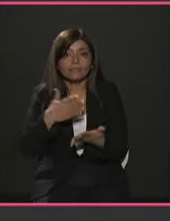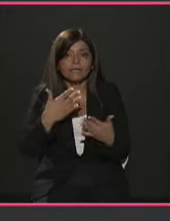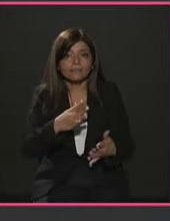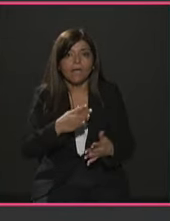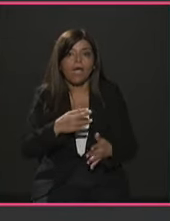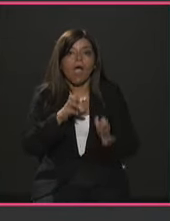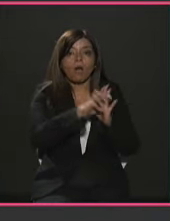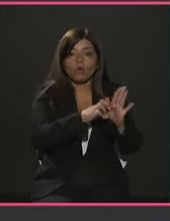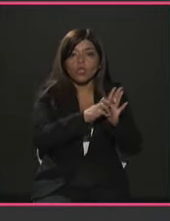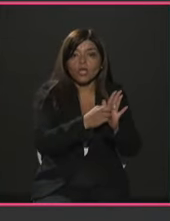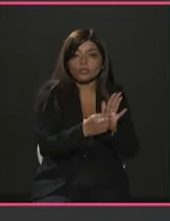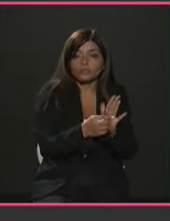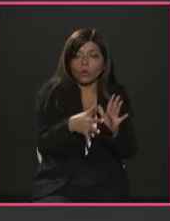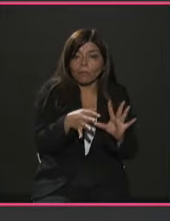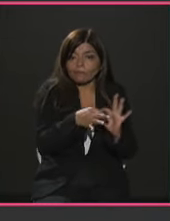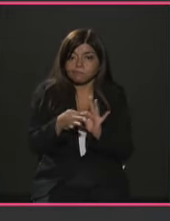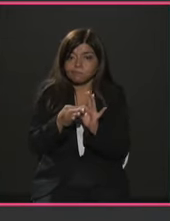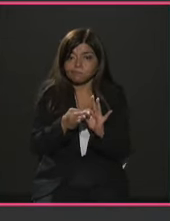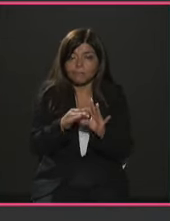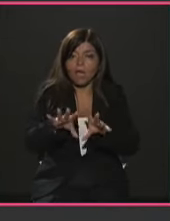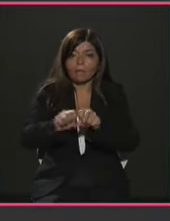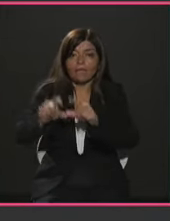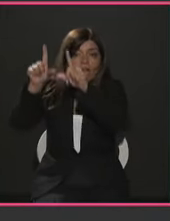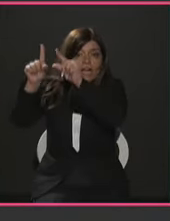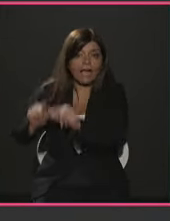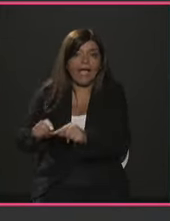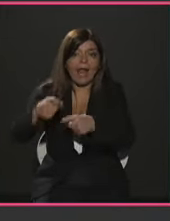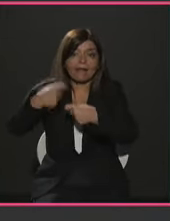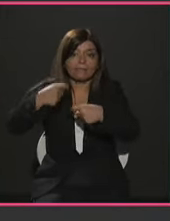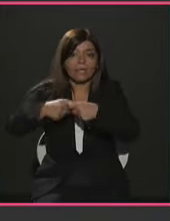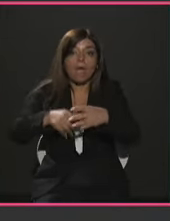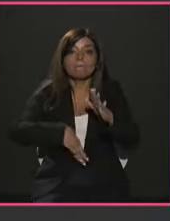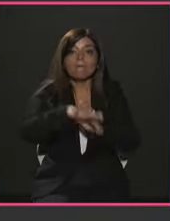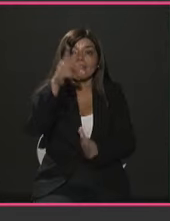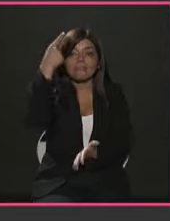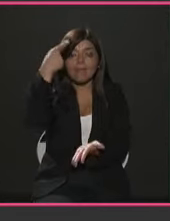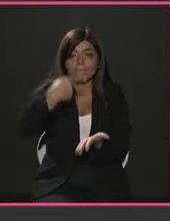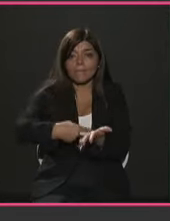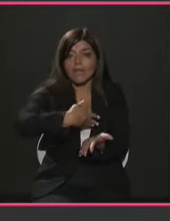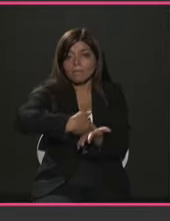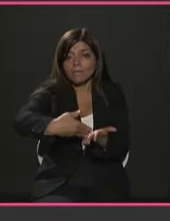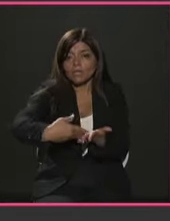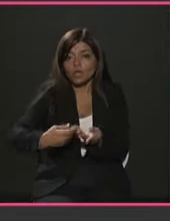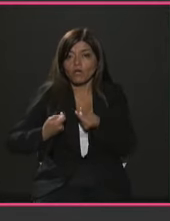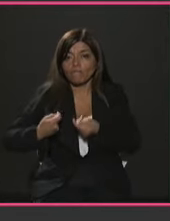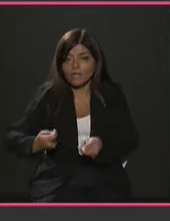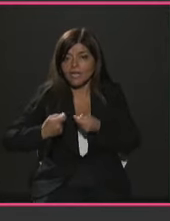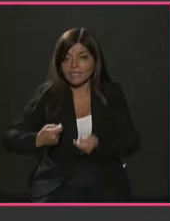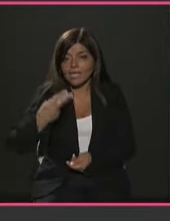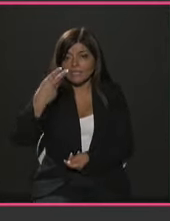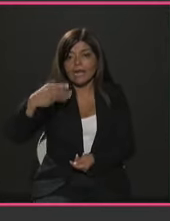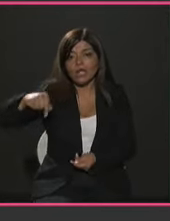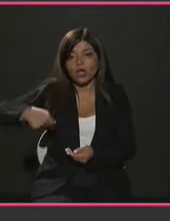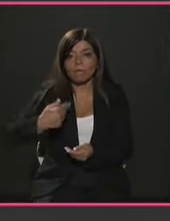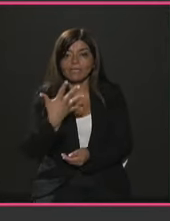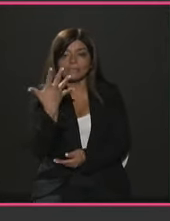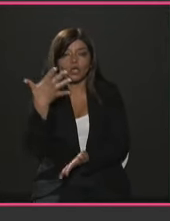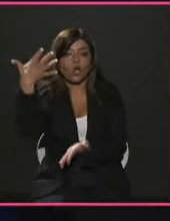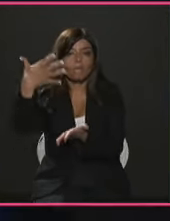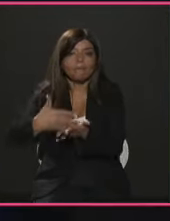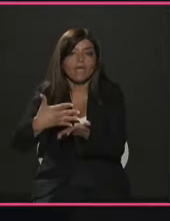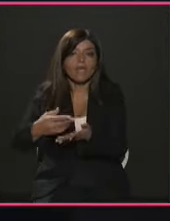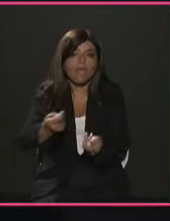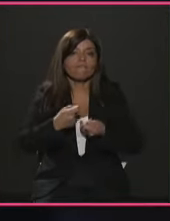para poder reducir las emisiones de metano más de 1000 millones se han utilizado para financiar 3,5000 millones en